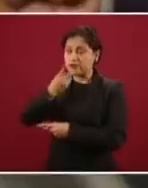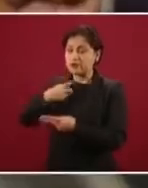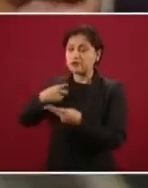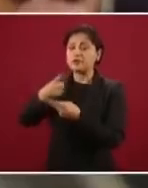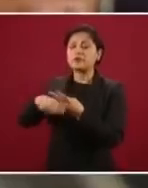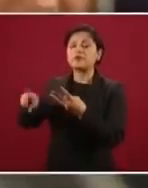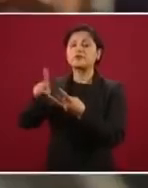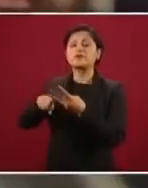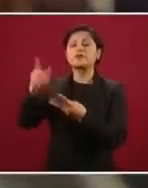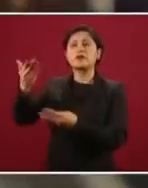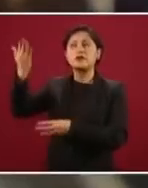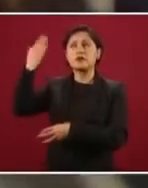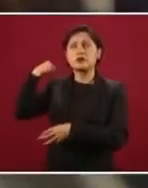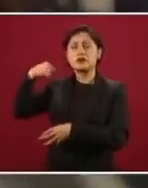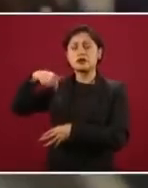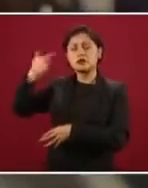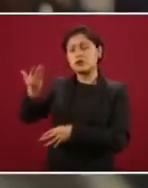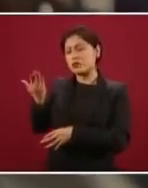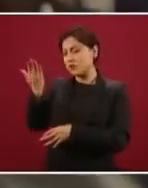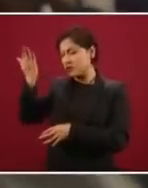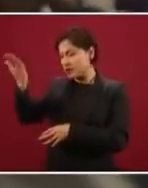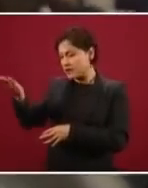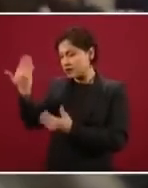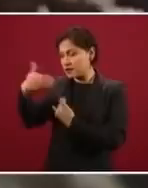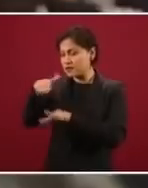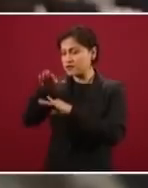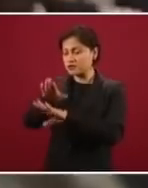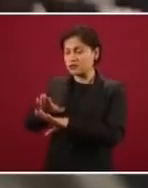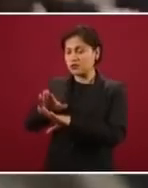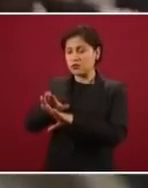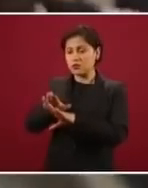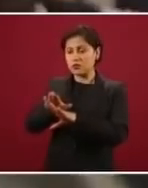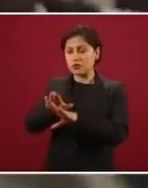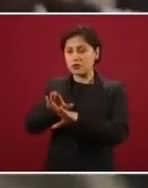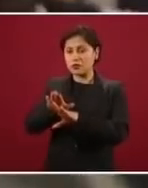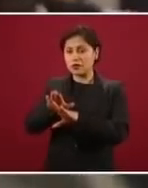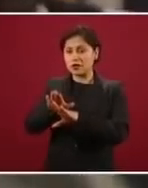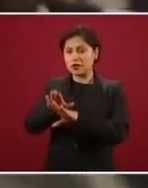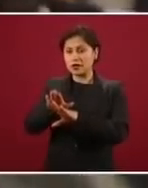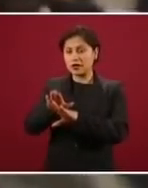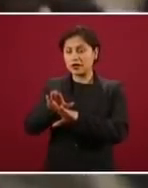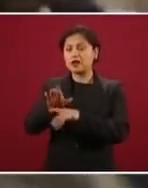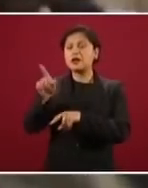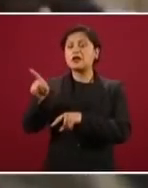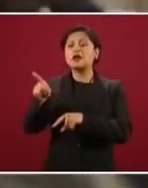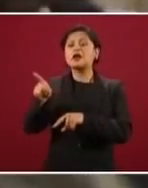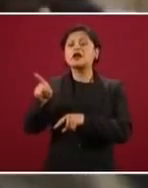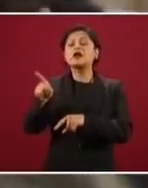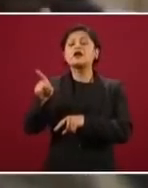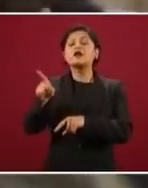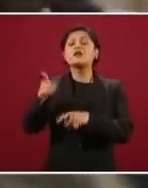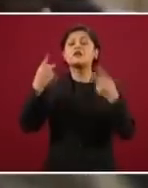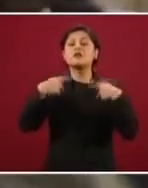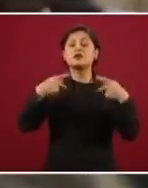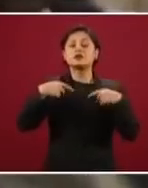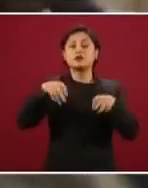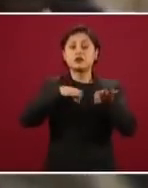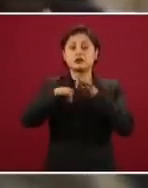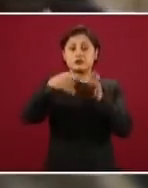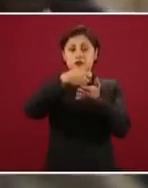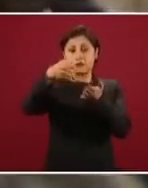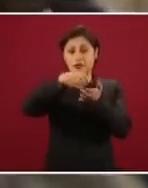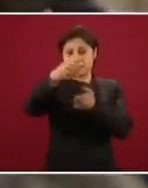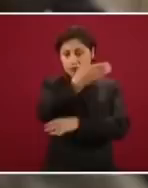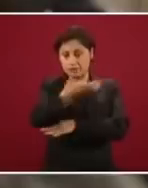una especie de informe o qué avances tiene en la cuestión de los jornaleros agrícolas en el país ayer se le preguntó algo a la